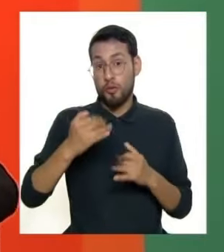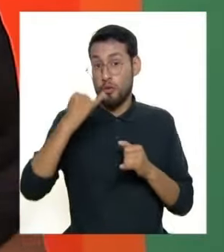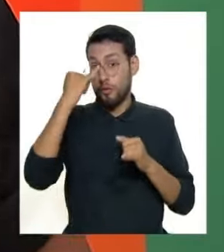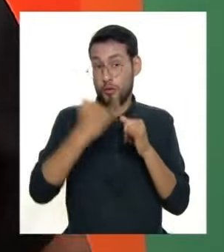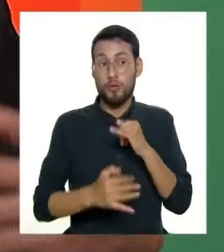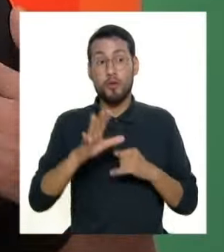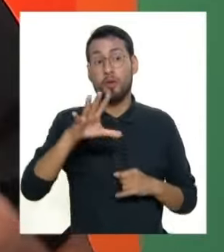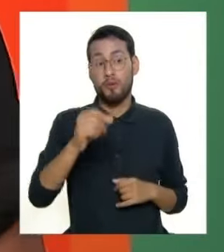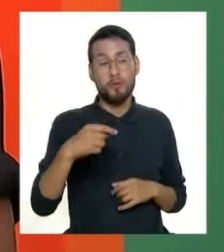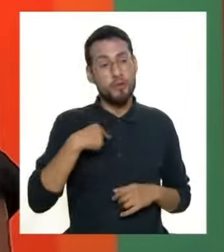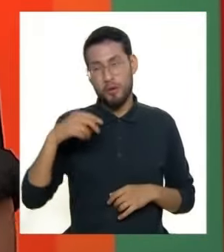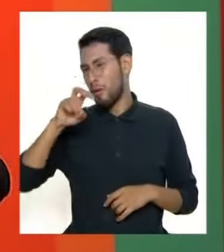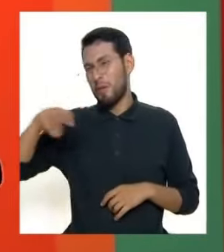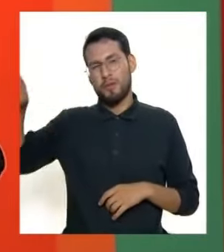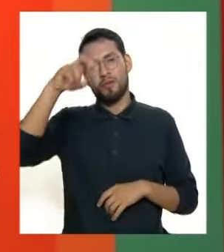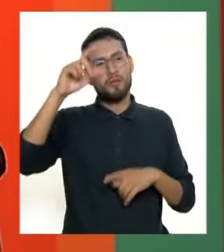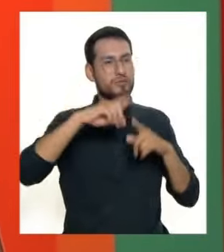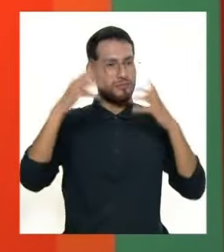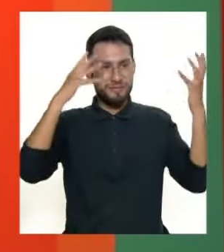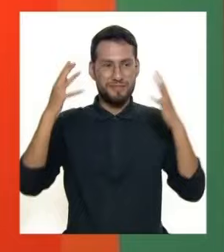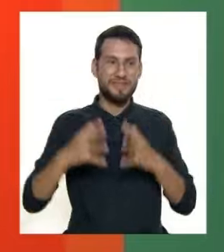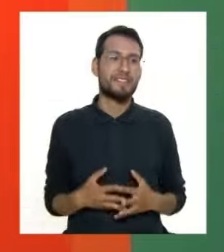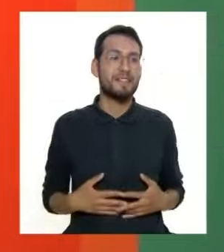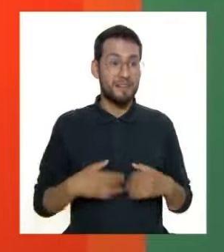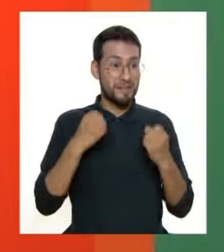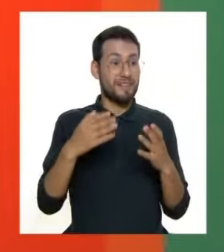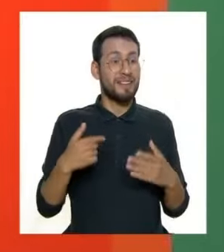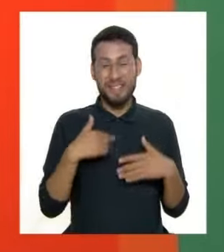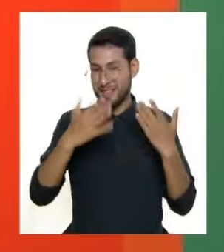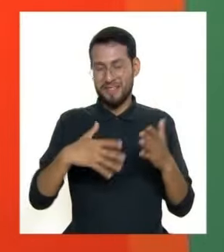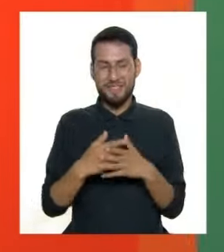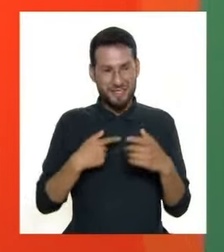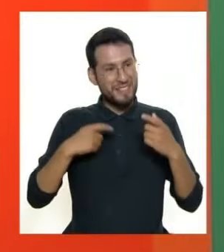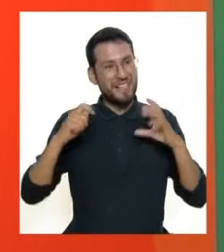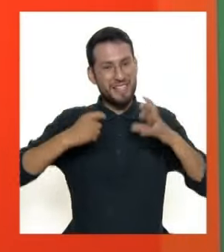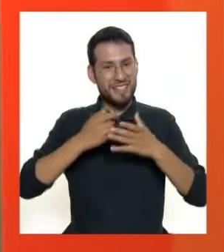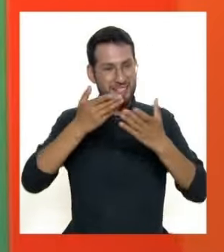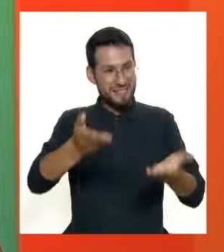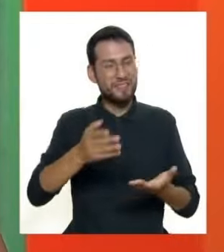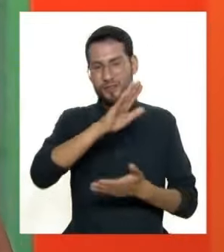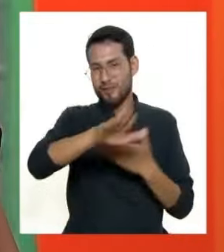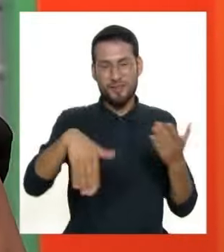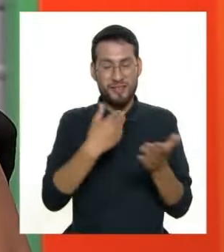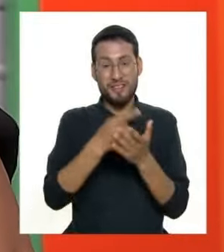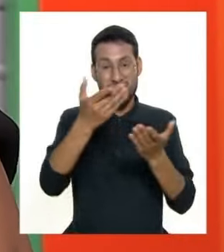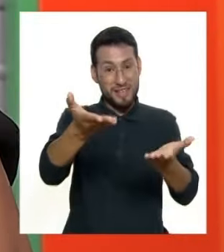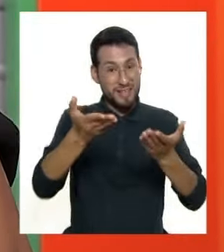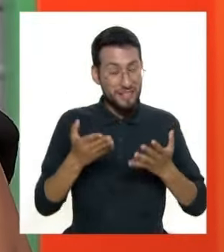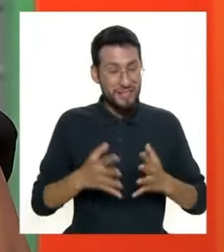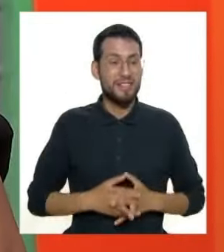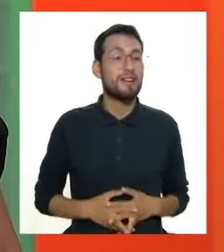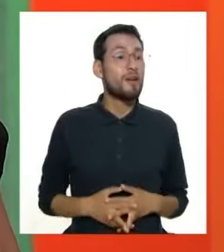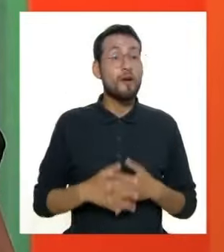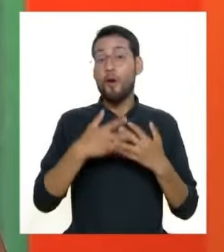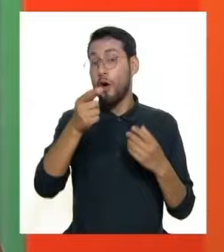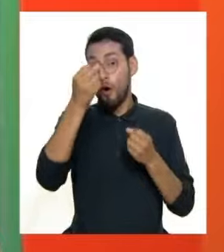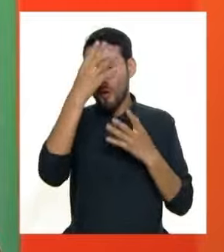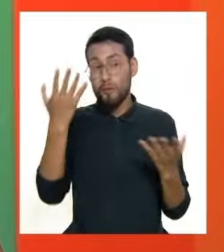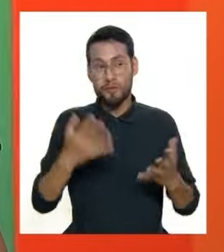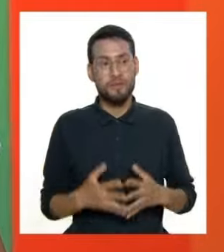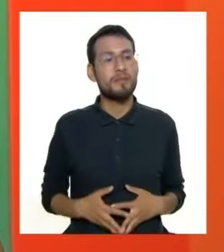último porque ahí viajamos y hay muchas cosas que hacer. Así que lo voy a dar todo en este taller. Por favor, están completamente invitados. Y cualquier